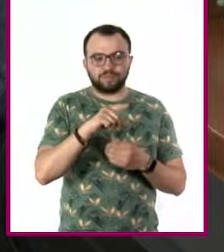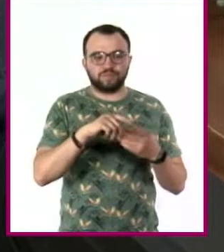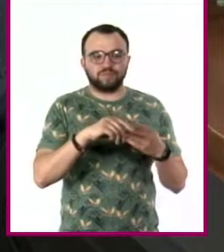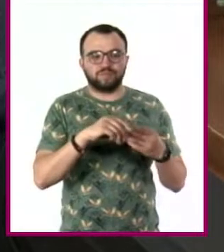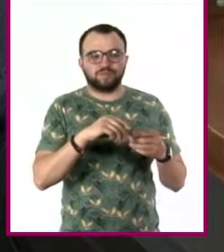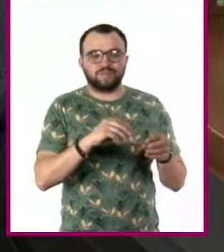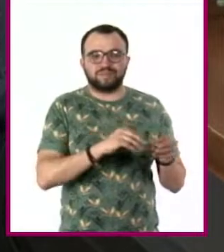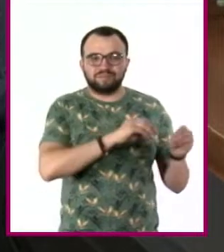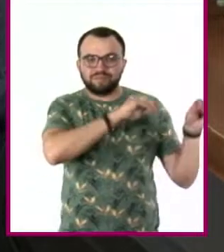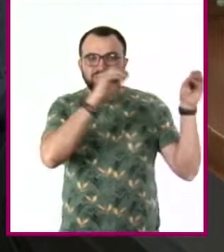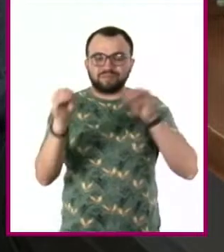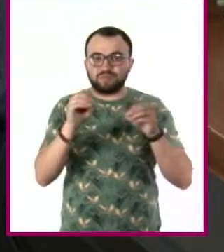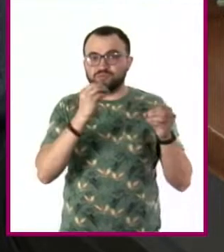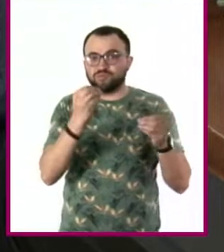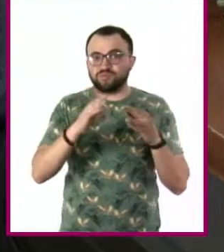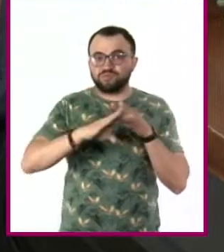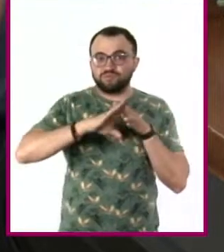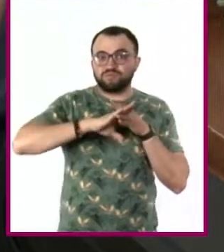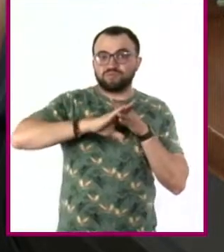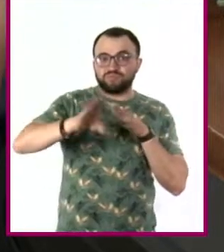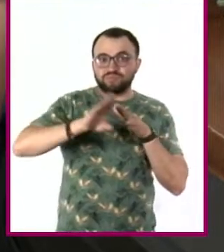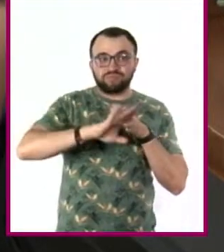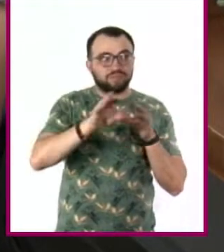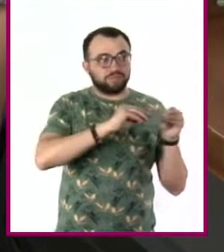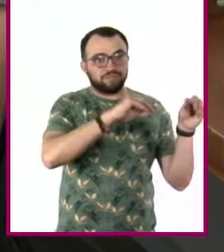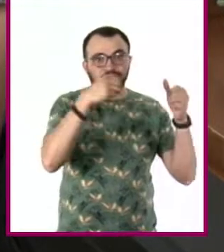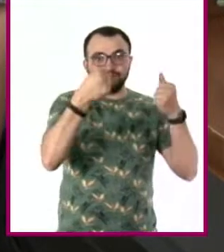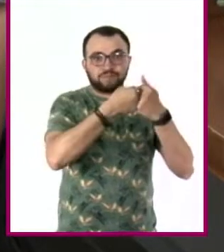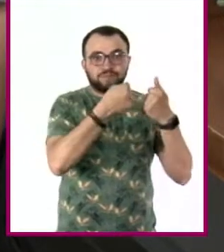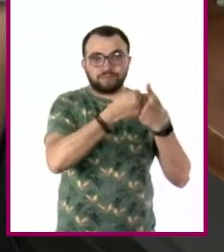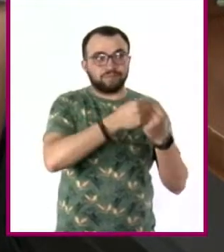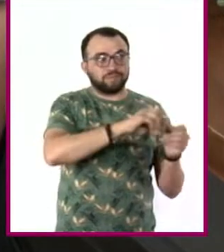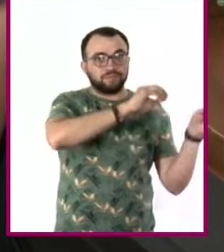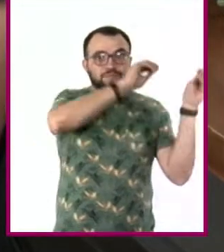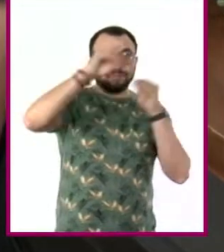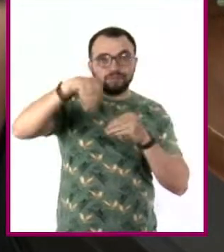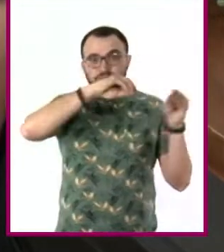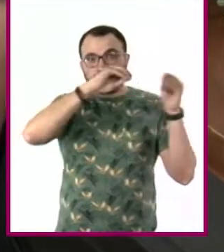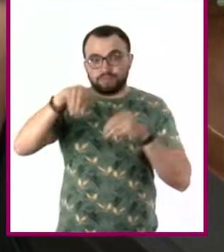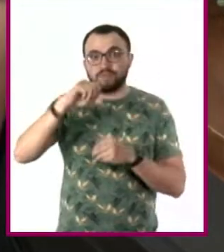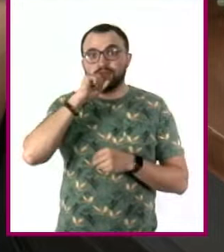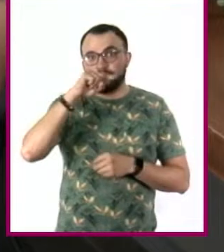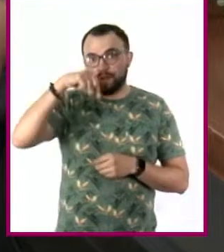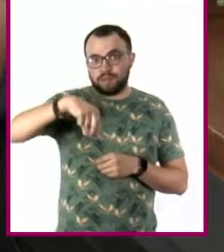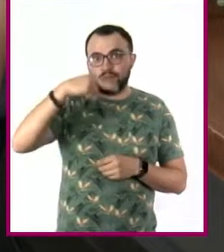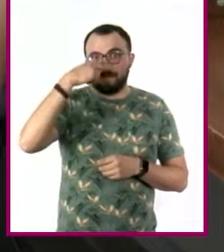masiva de miles de migrantes desde su frontera y también desde la frontera sur de México.